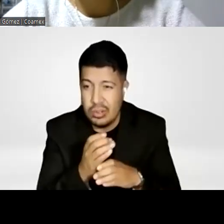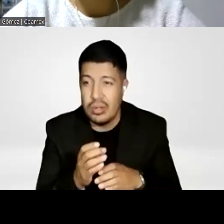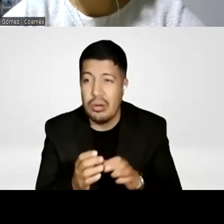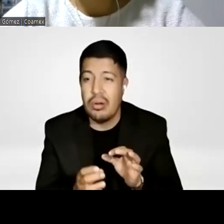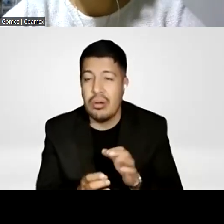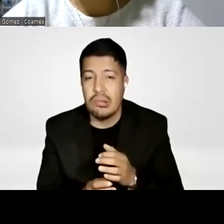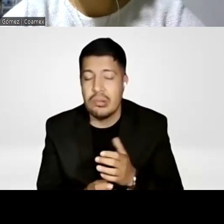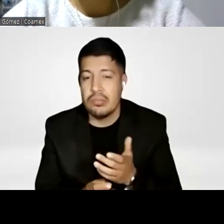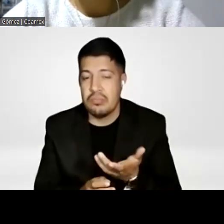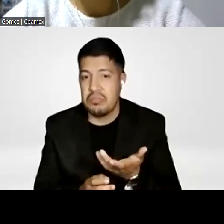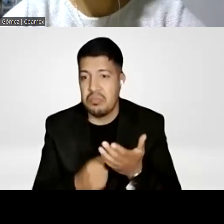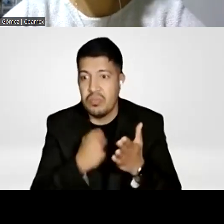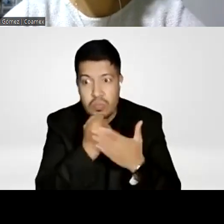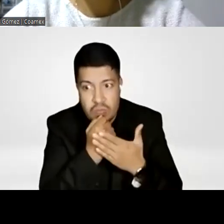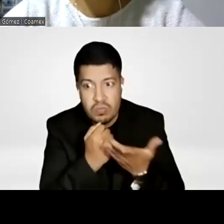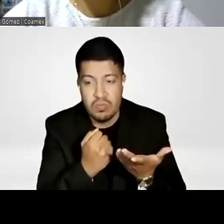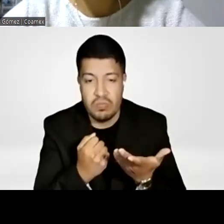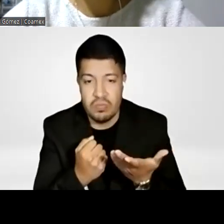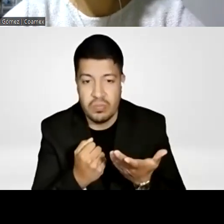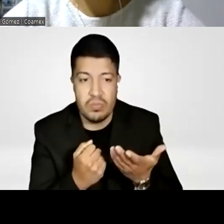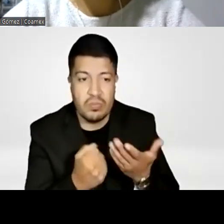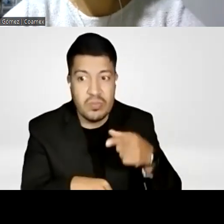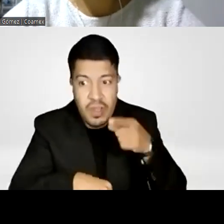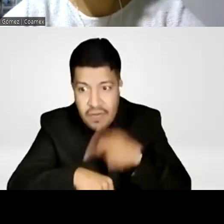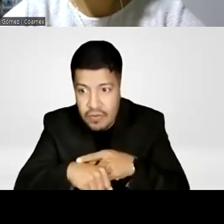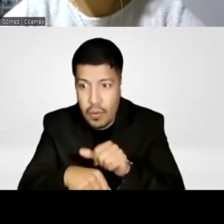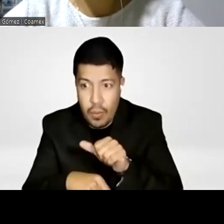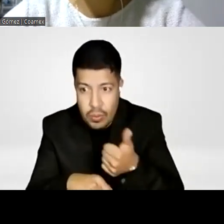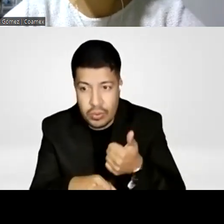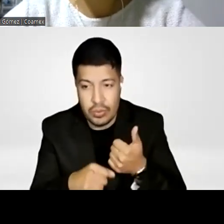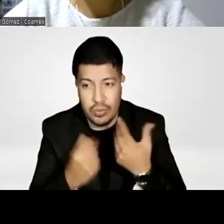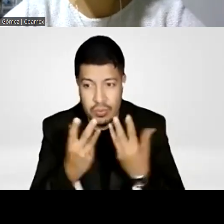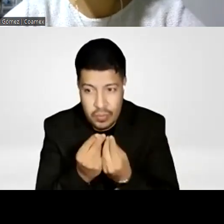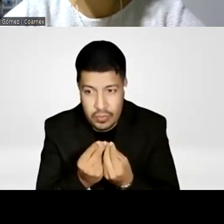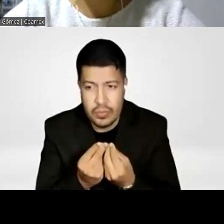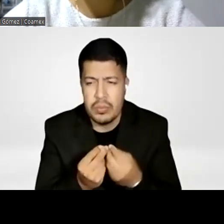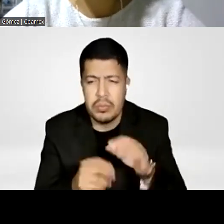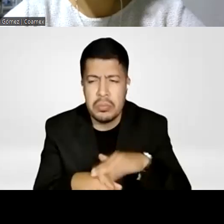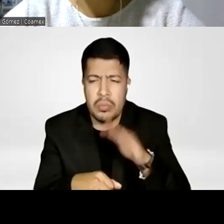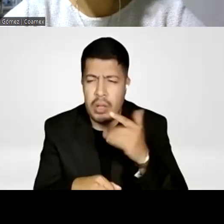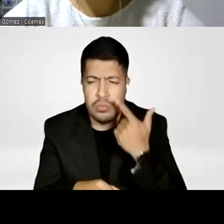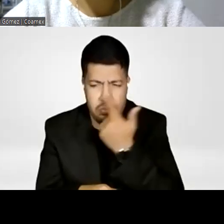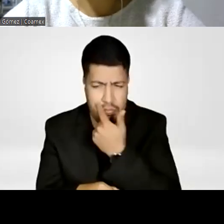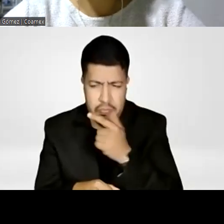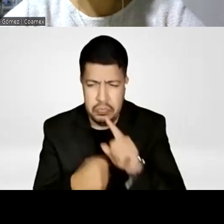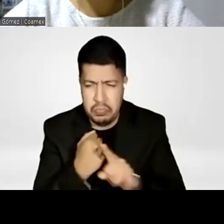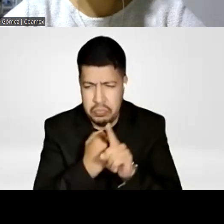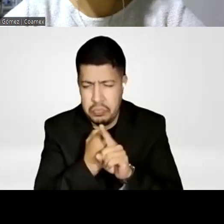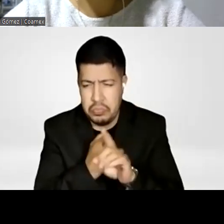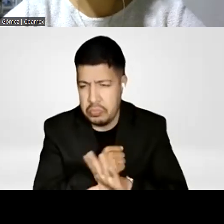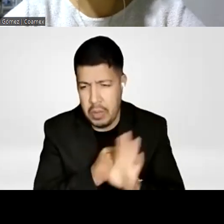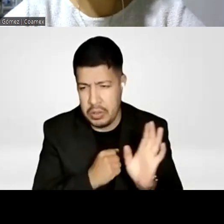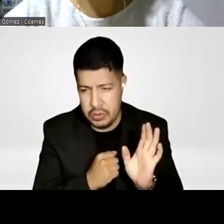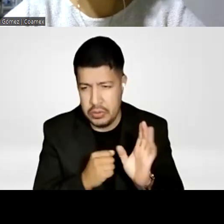pues, manifestación o patología que esté causando esta sintomatología, pero como tal son más alteraciones oculares, las del